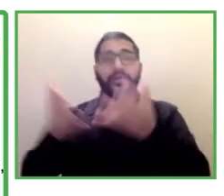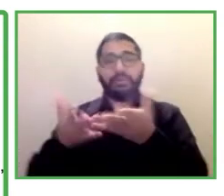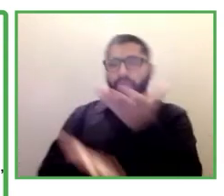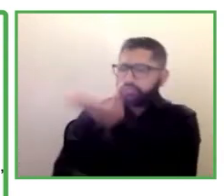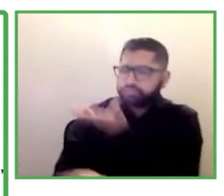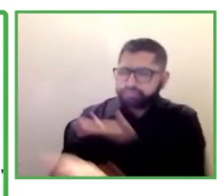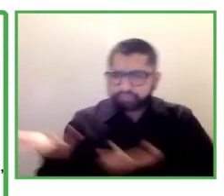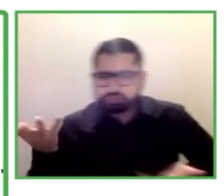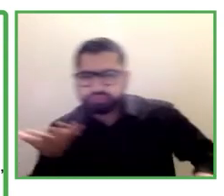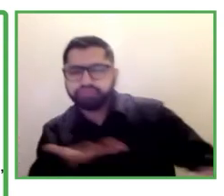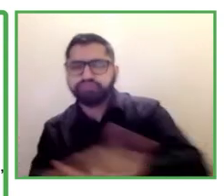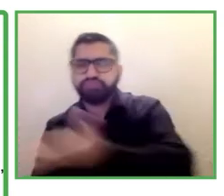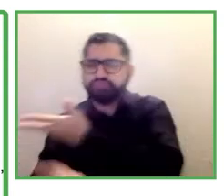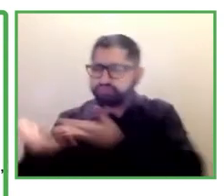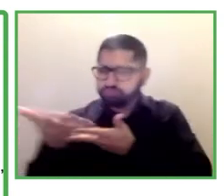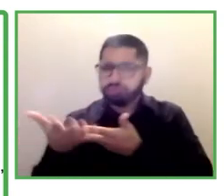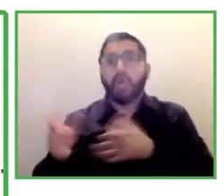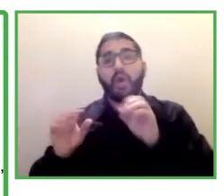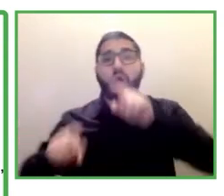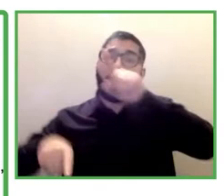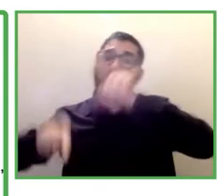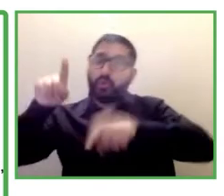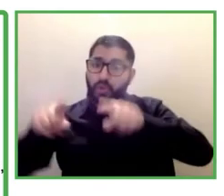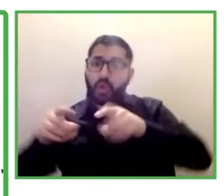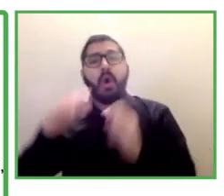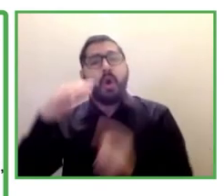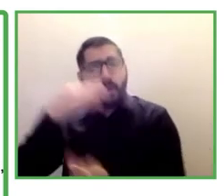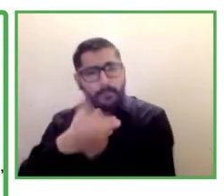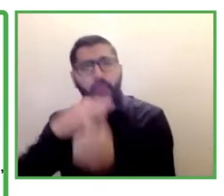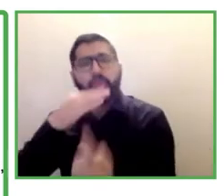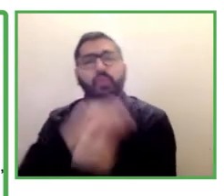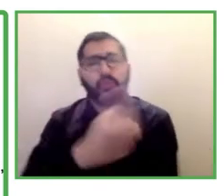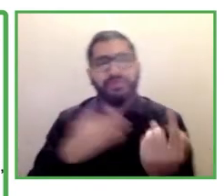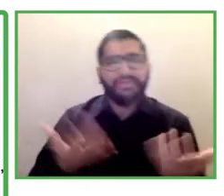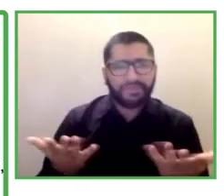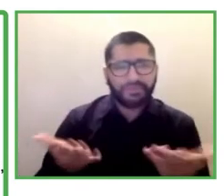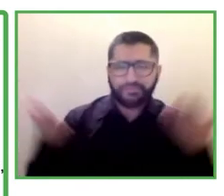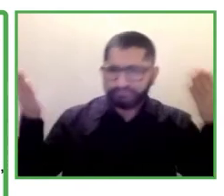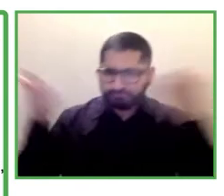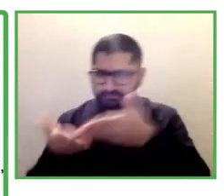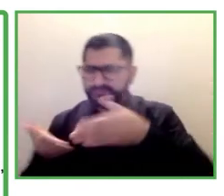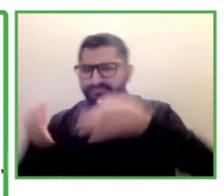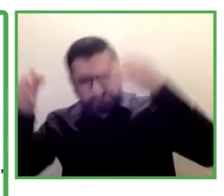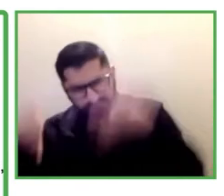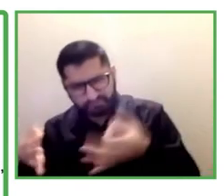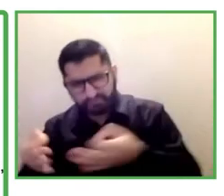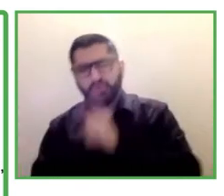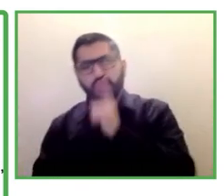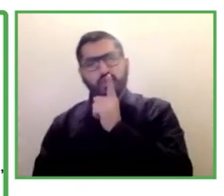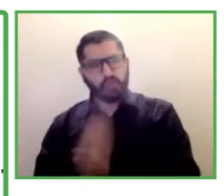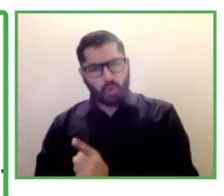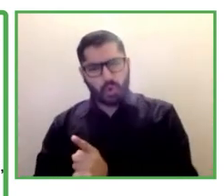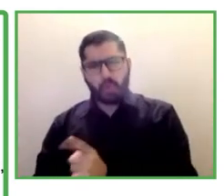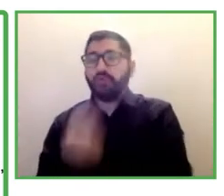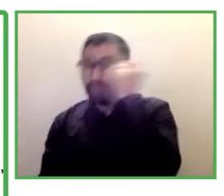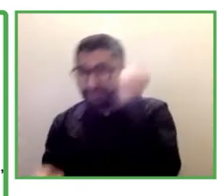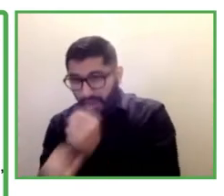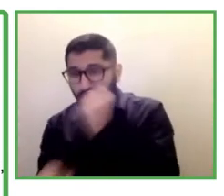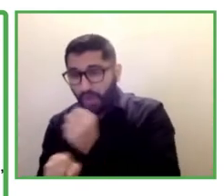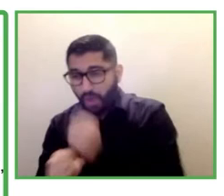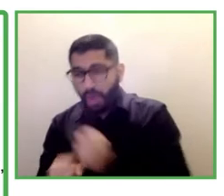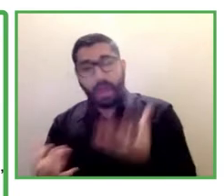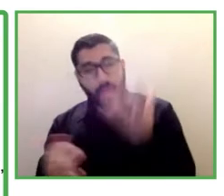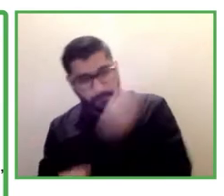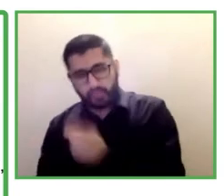alternativa, sino que realmente tener un empleo real para personas con discapacidad. Entonces,